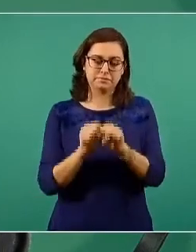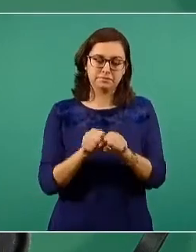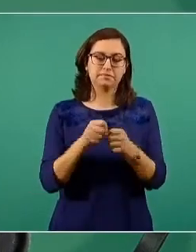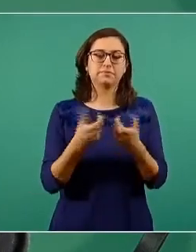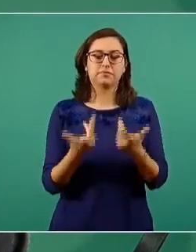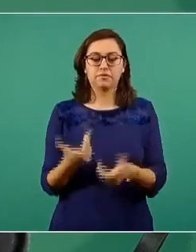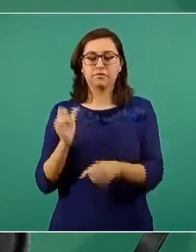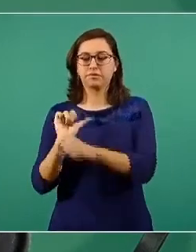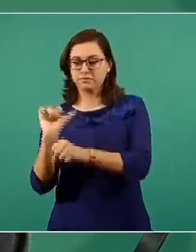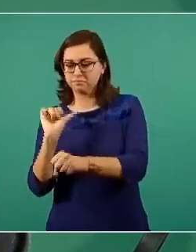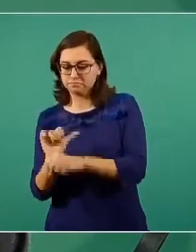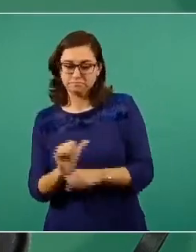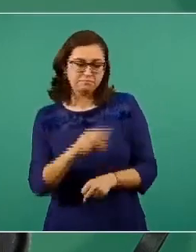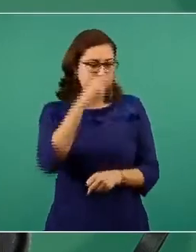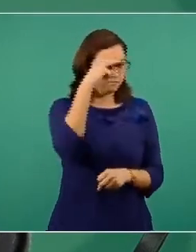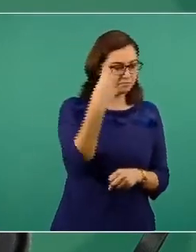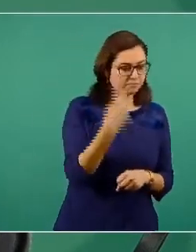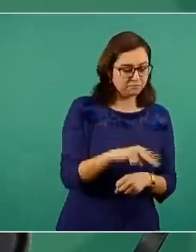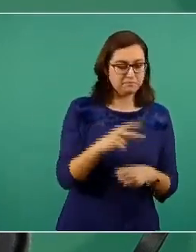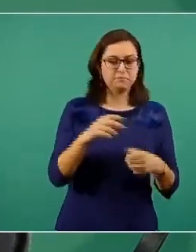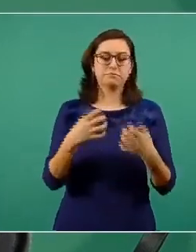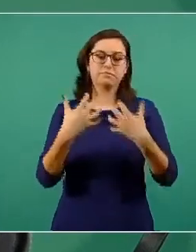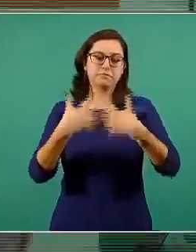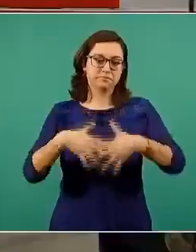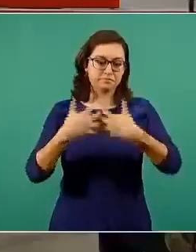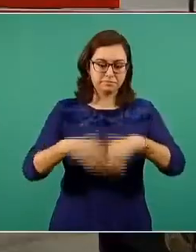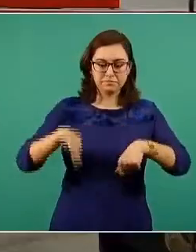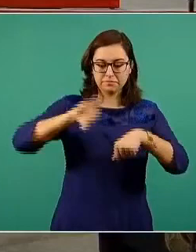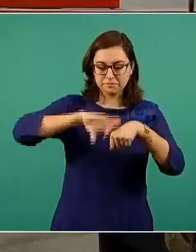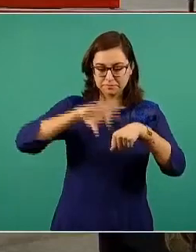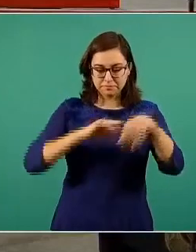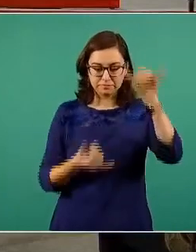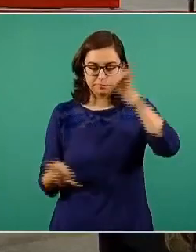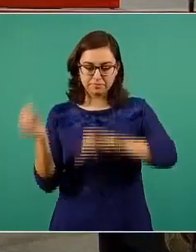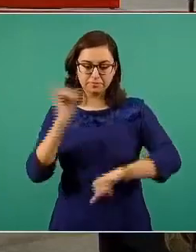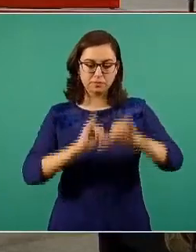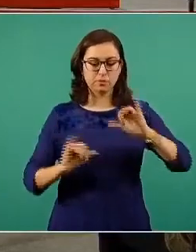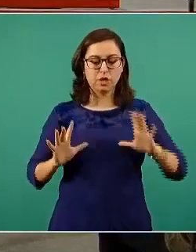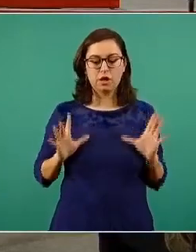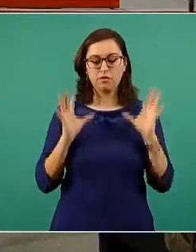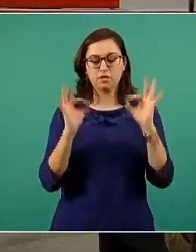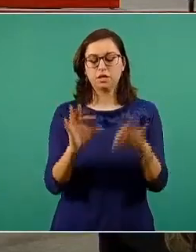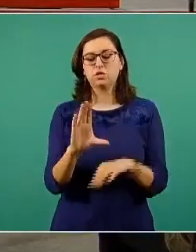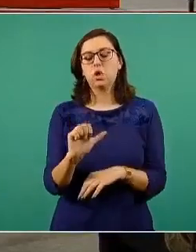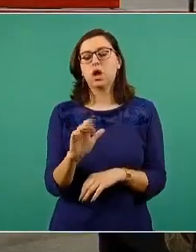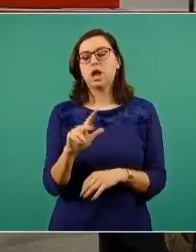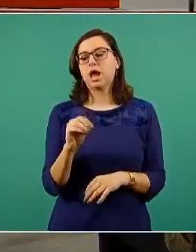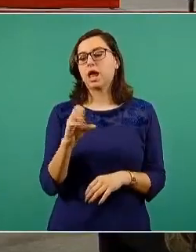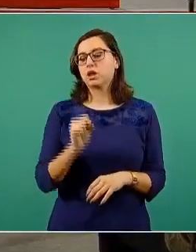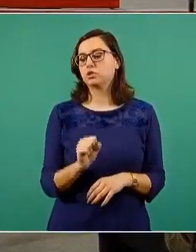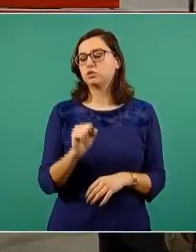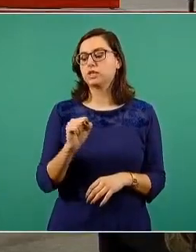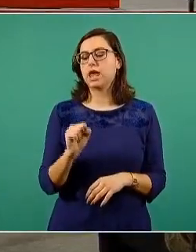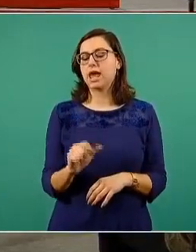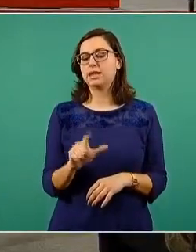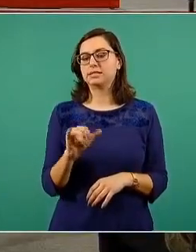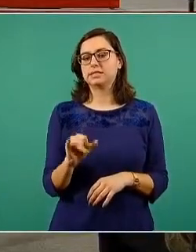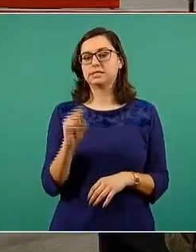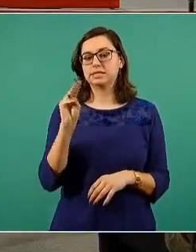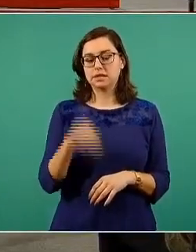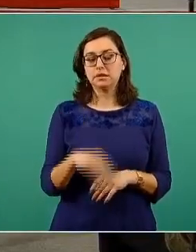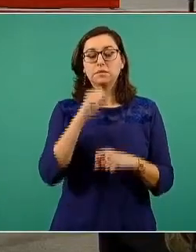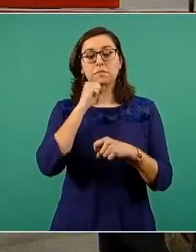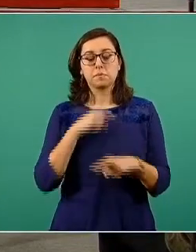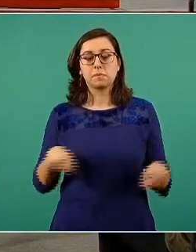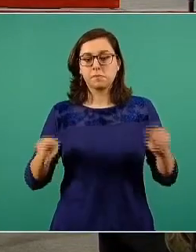empresarios argentinos, empresarios mexicanos de la industria farmacéutica, la Fundación Carlos Slim para la Salud y el aval, el